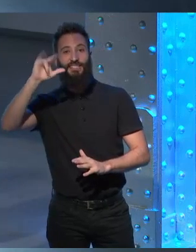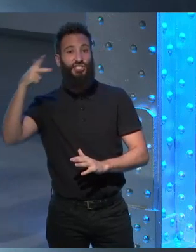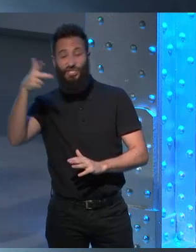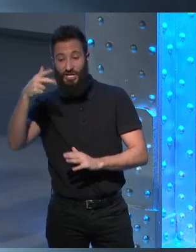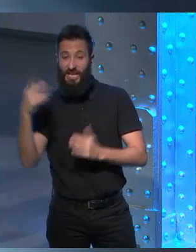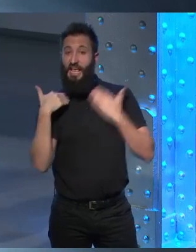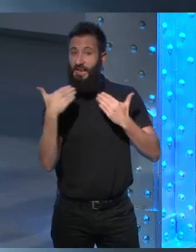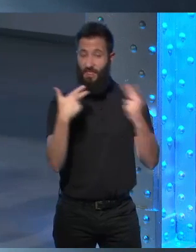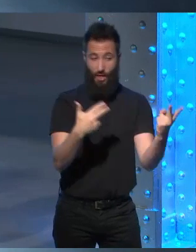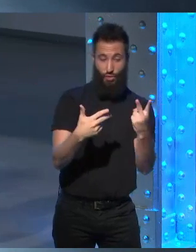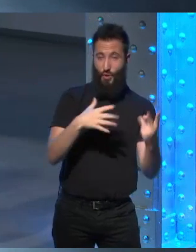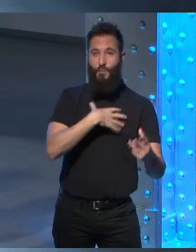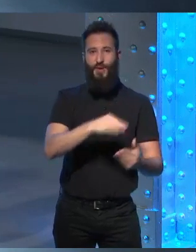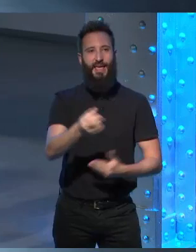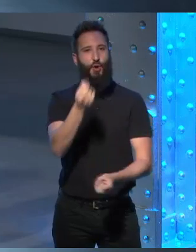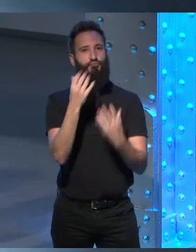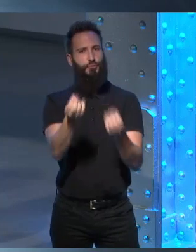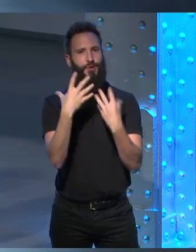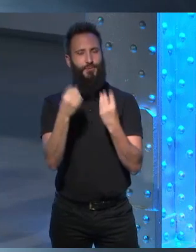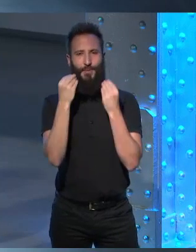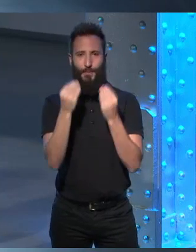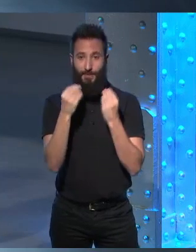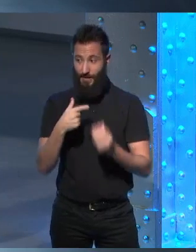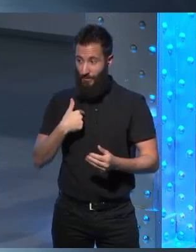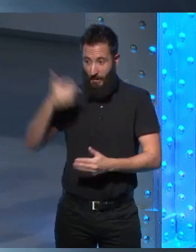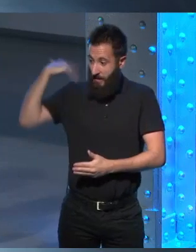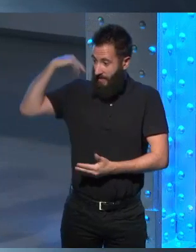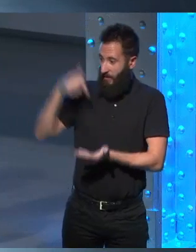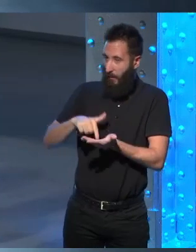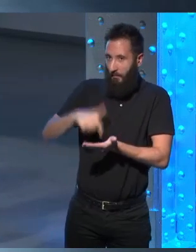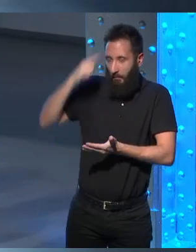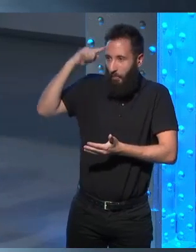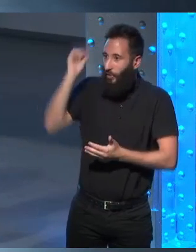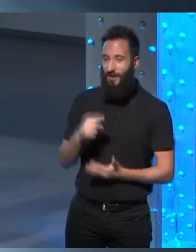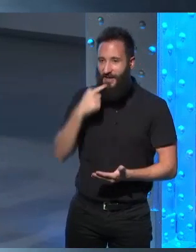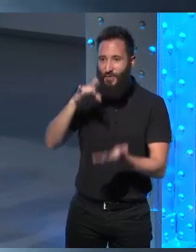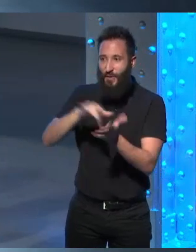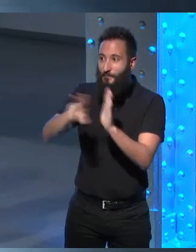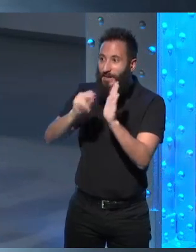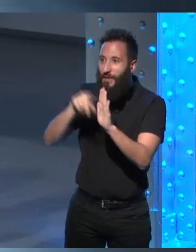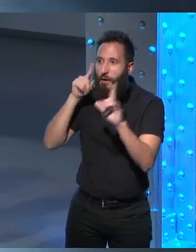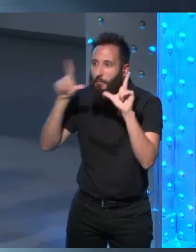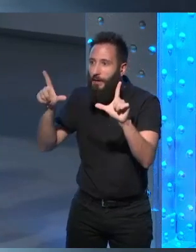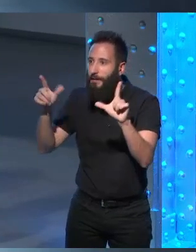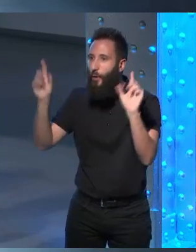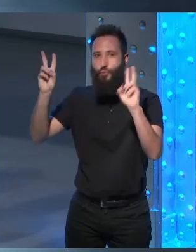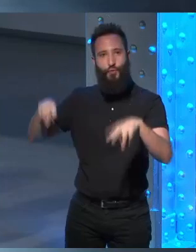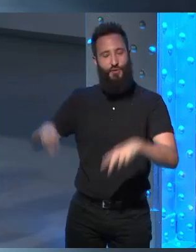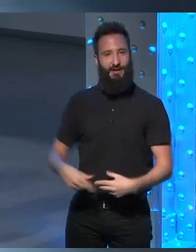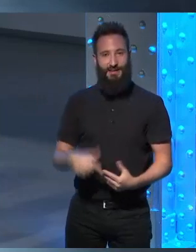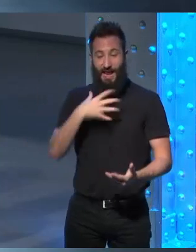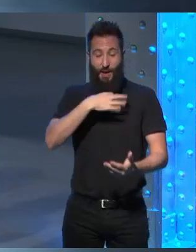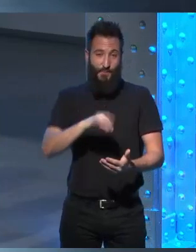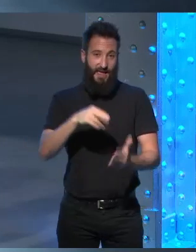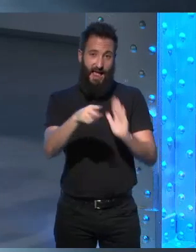Perfecto. No, eso es que yo no sabía que existían estos chicos. No, pero a partir de hoy ya, pues a esos 20 minutos de lectura, añadimos un poquito más y además